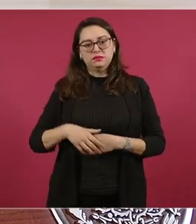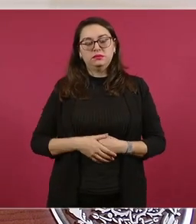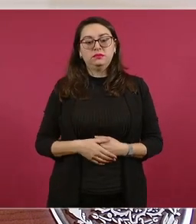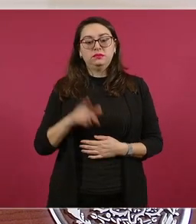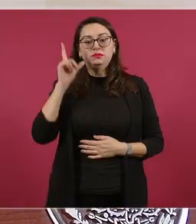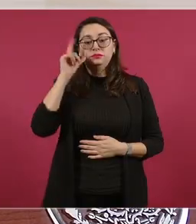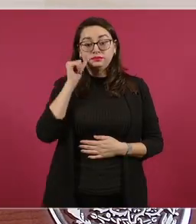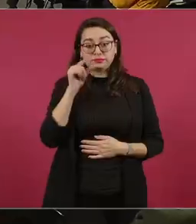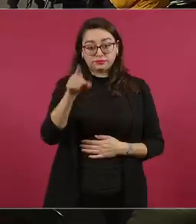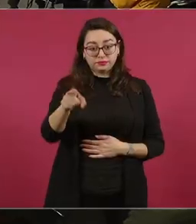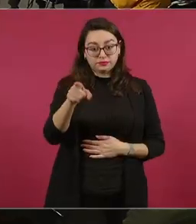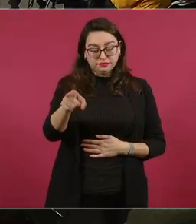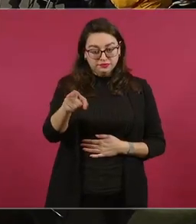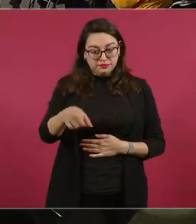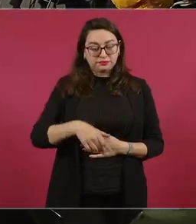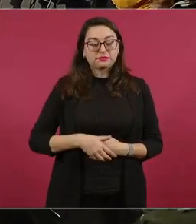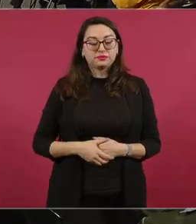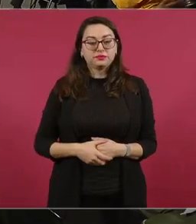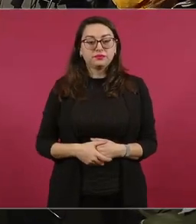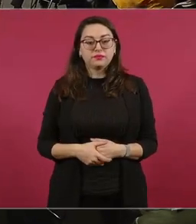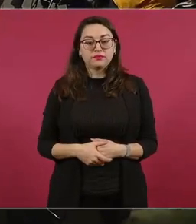Mañana tú vienes. Mañana tú.